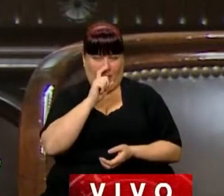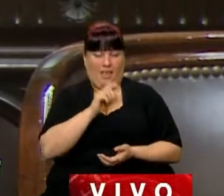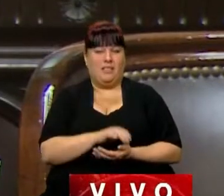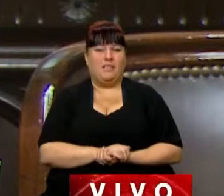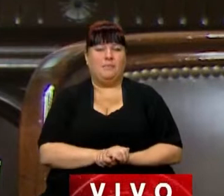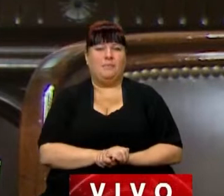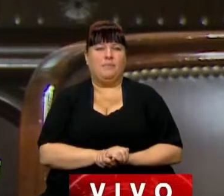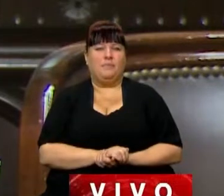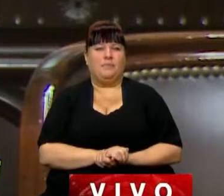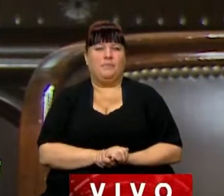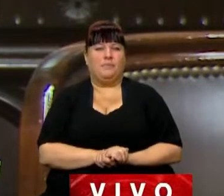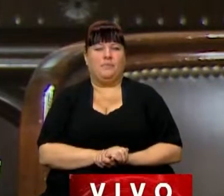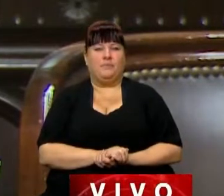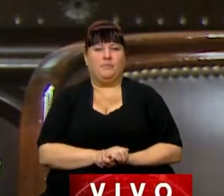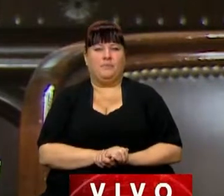provincia de Corrientes,